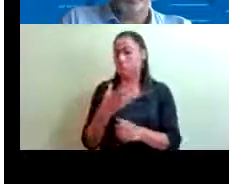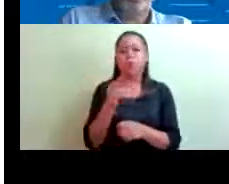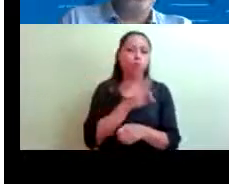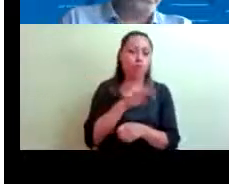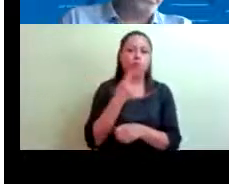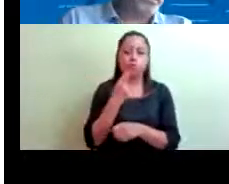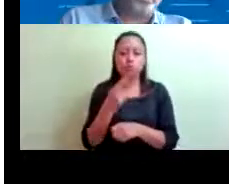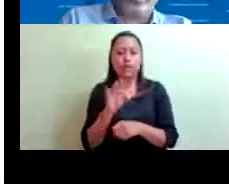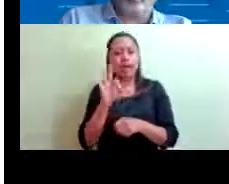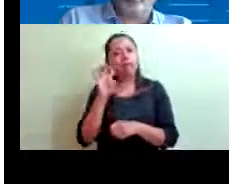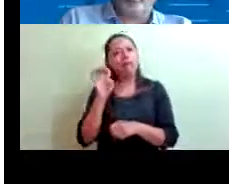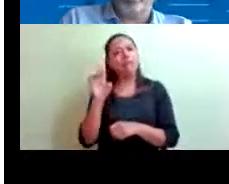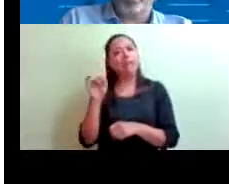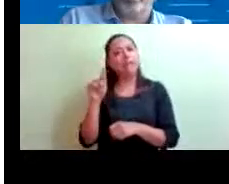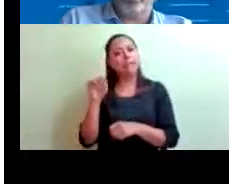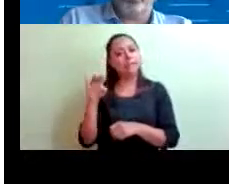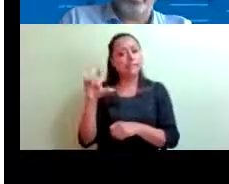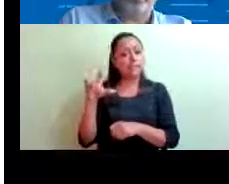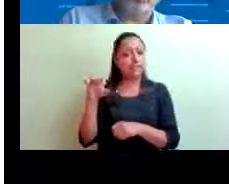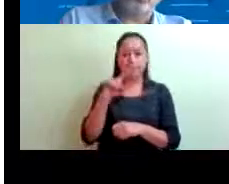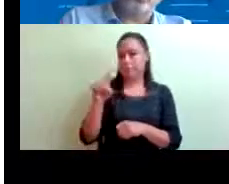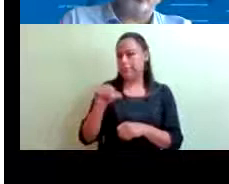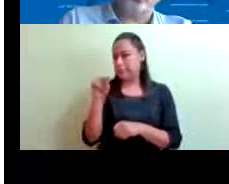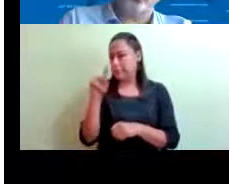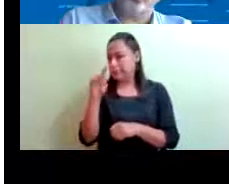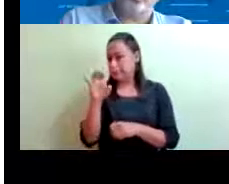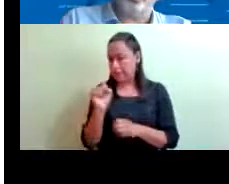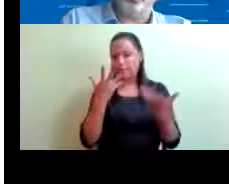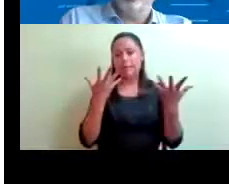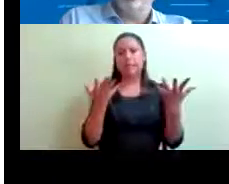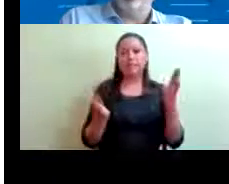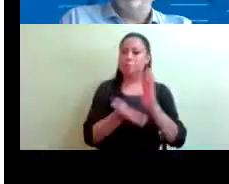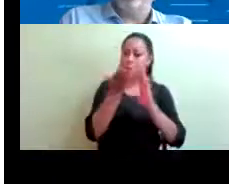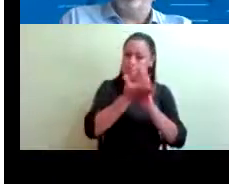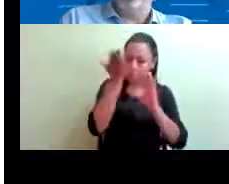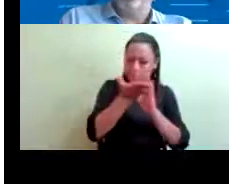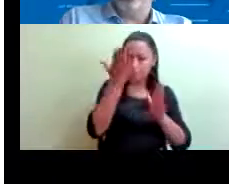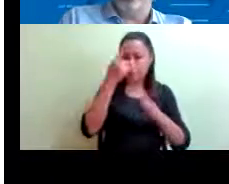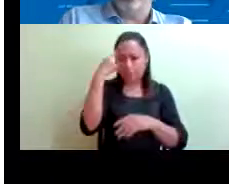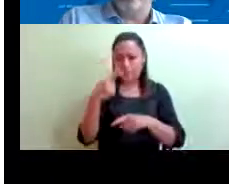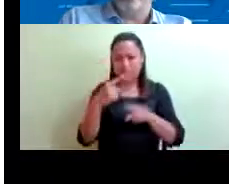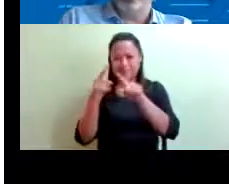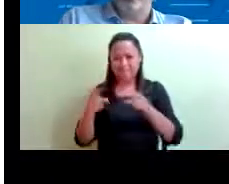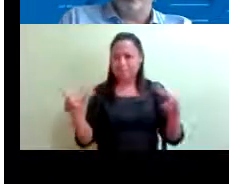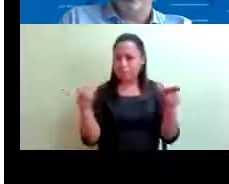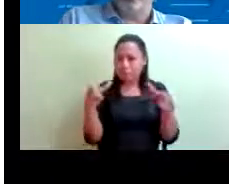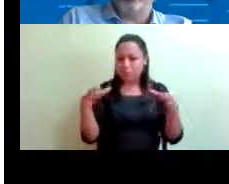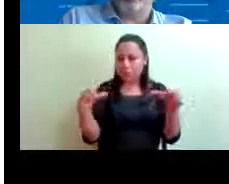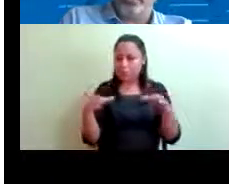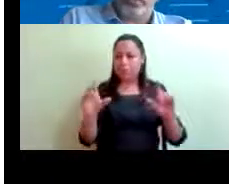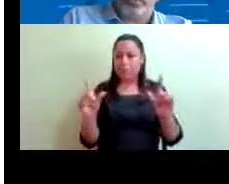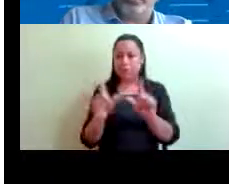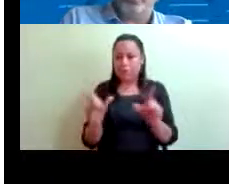fertilizantes, se están realizando, por ejemplo, ladrillos para construcción con biosólidos, se pueden recuperar recursos